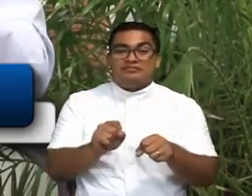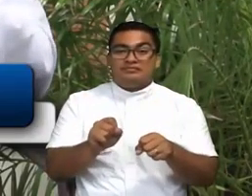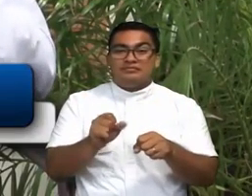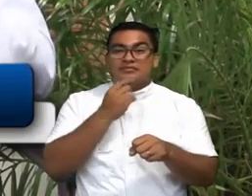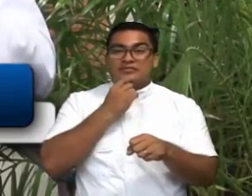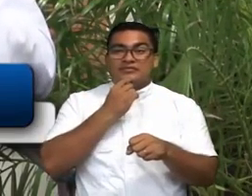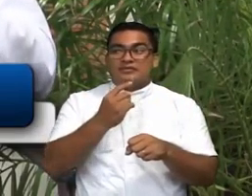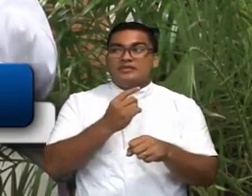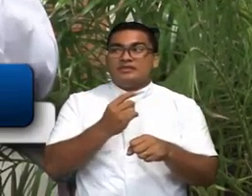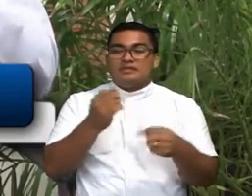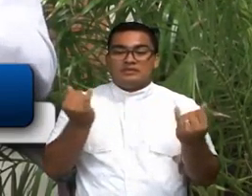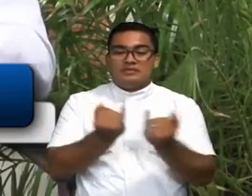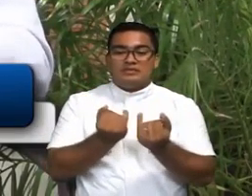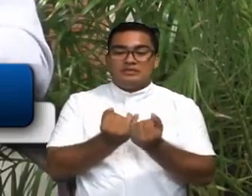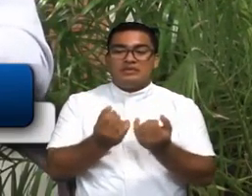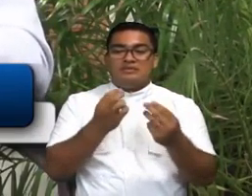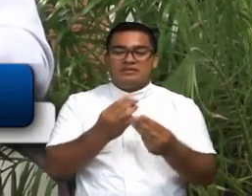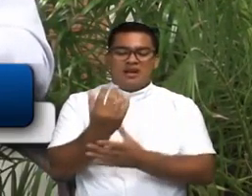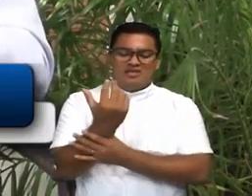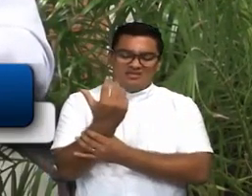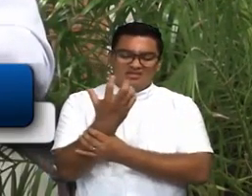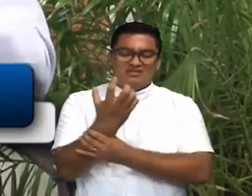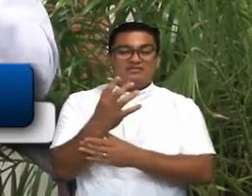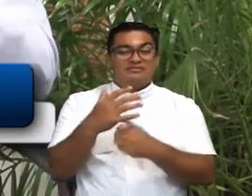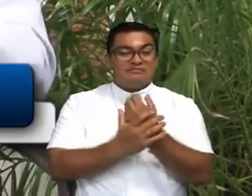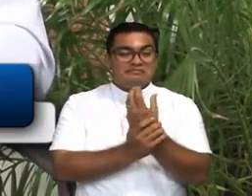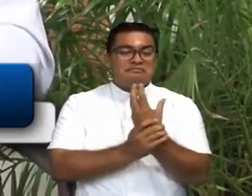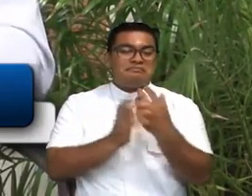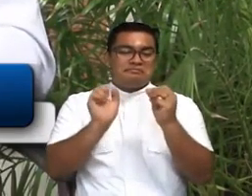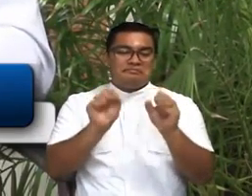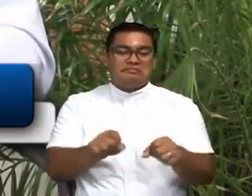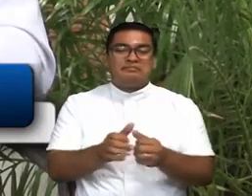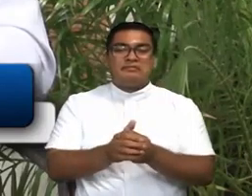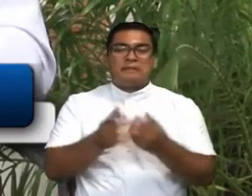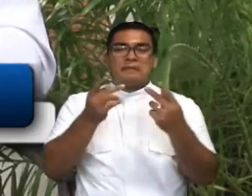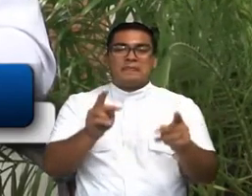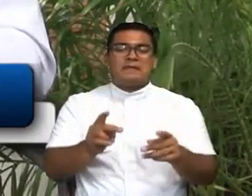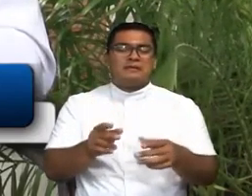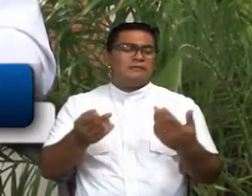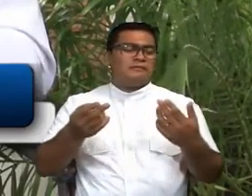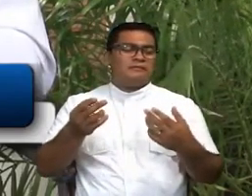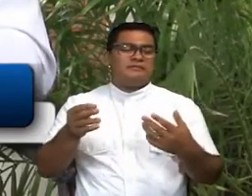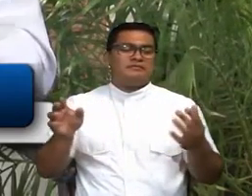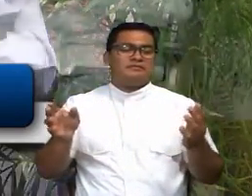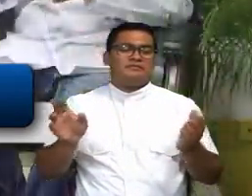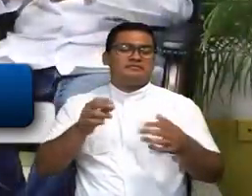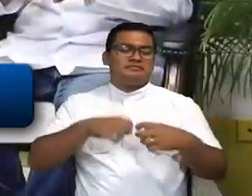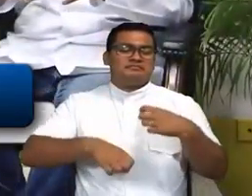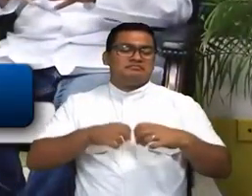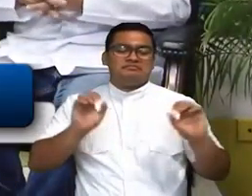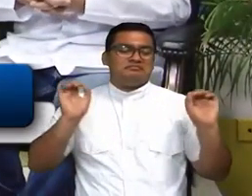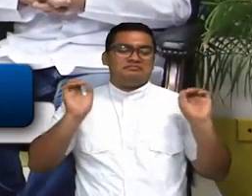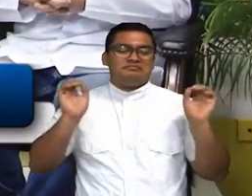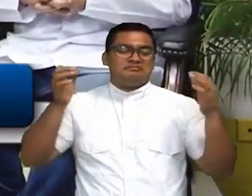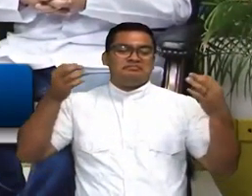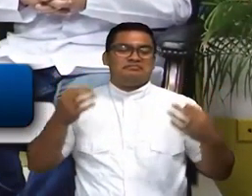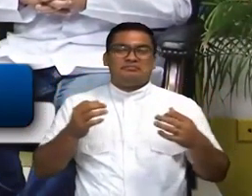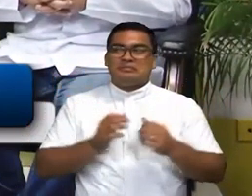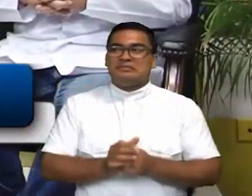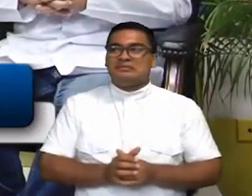los instrumentos y esto puede provocar dolor, pero no es muy frecuente, ¿ya? Sí se da, pero no es muy